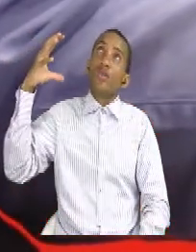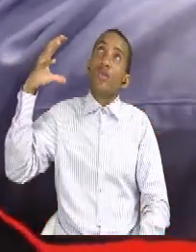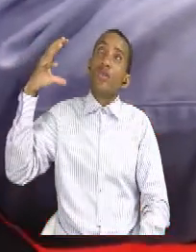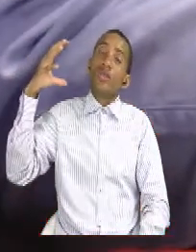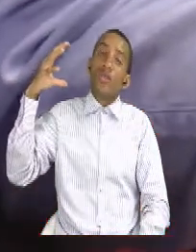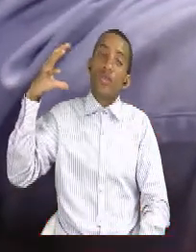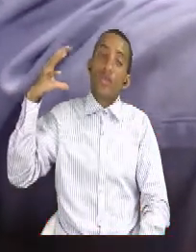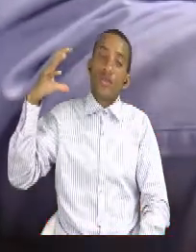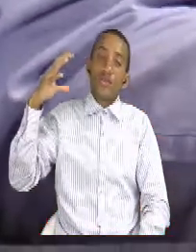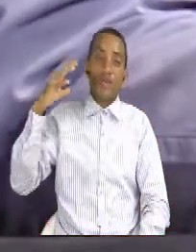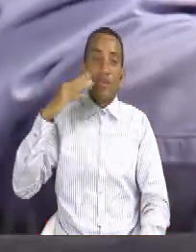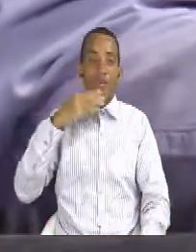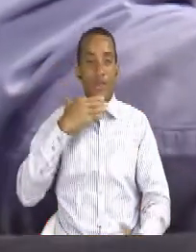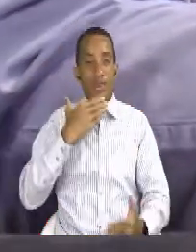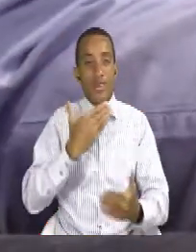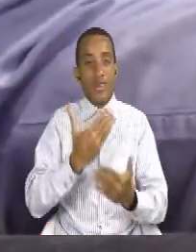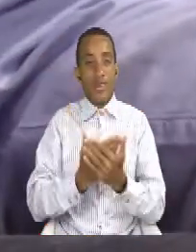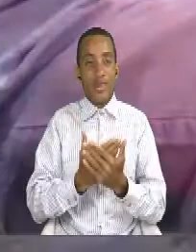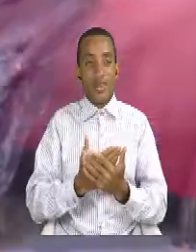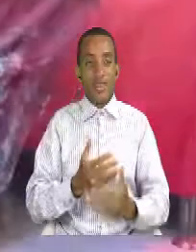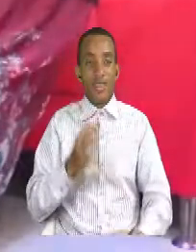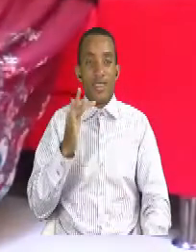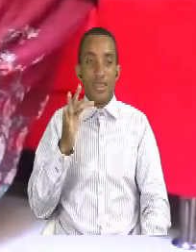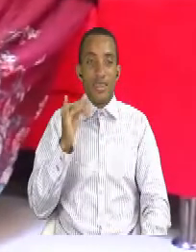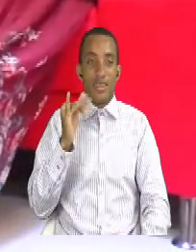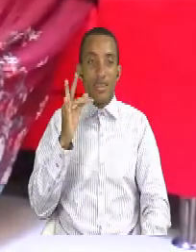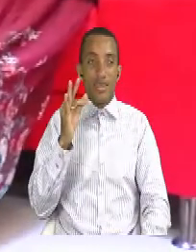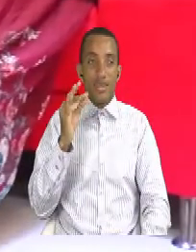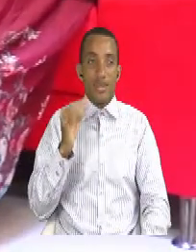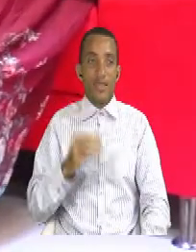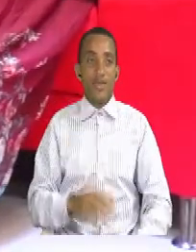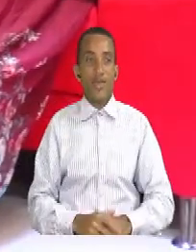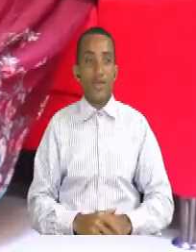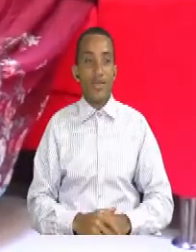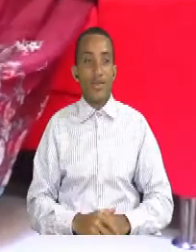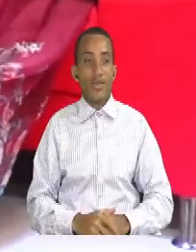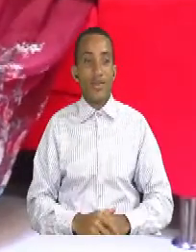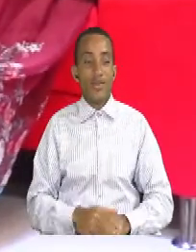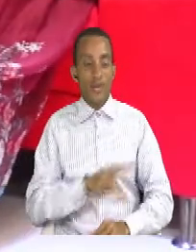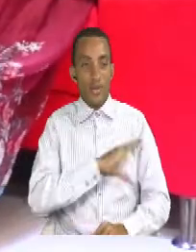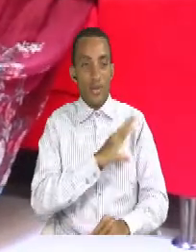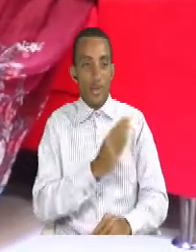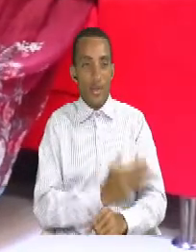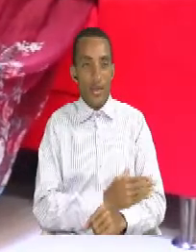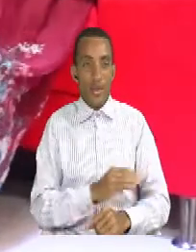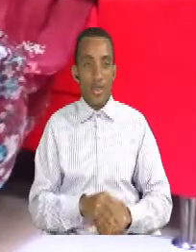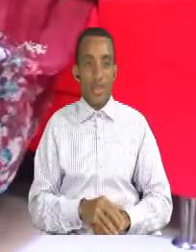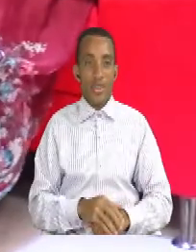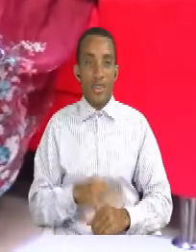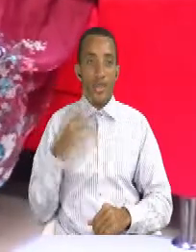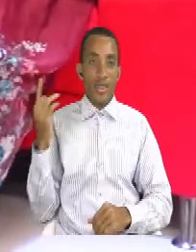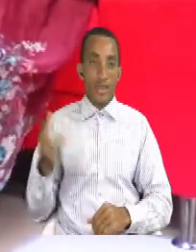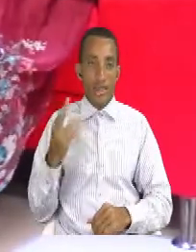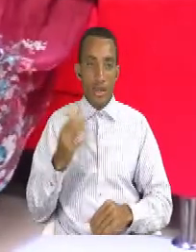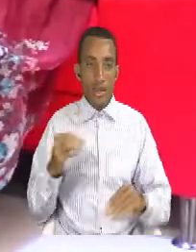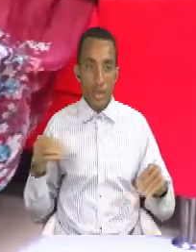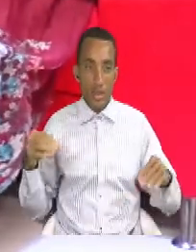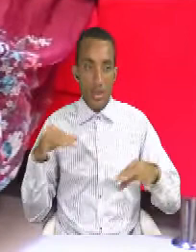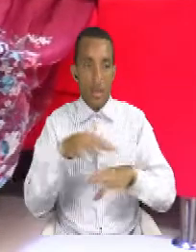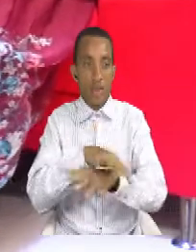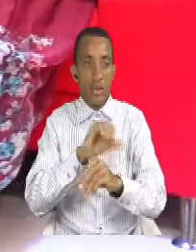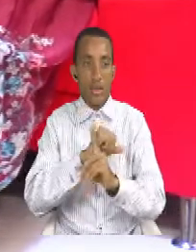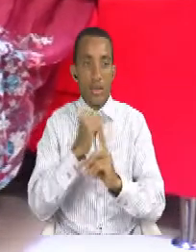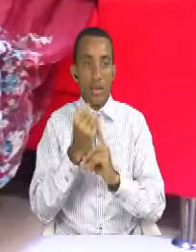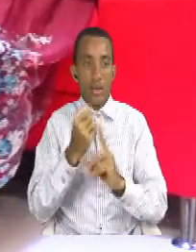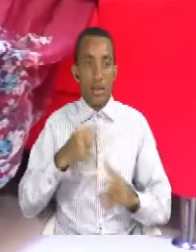sol. Muchas gracias, Tito. Esperanza Barranca, arriba, fuerza. Muchachos, repitámosles las redes sociales de ustedes a nuestros